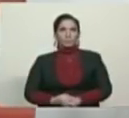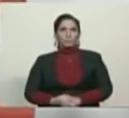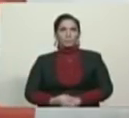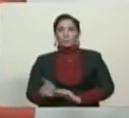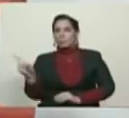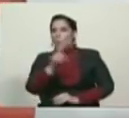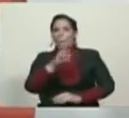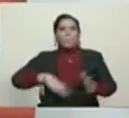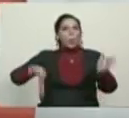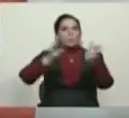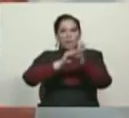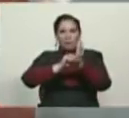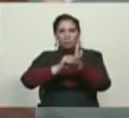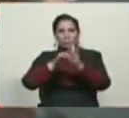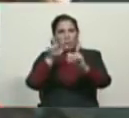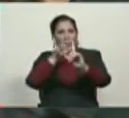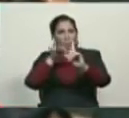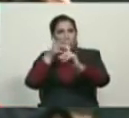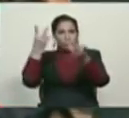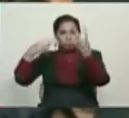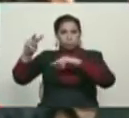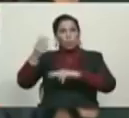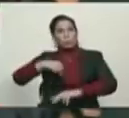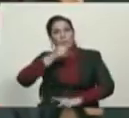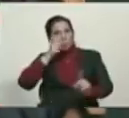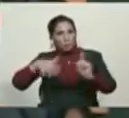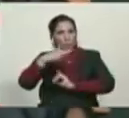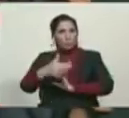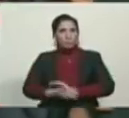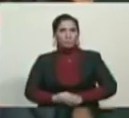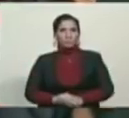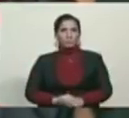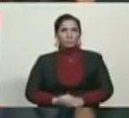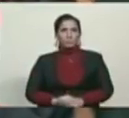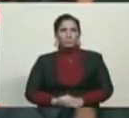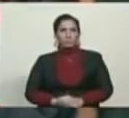No volverán a traicionar a nuestro pueblo.